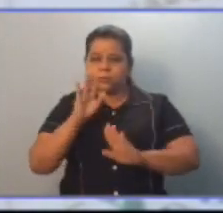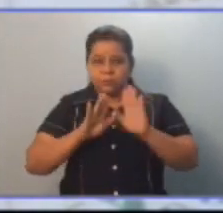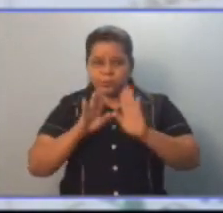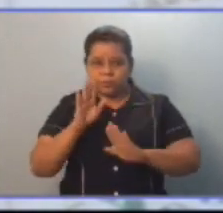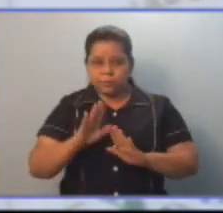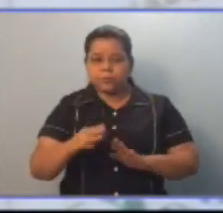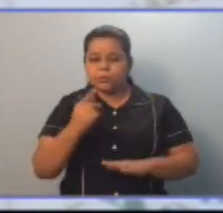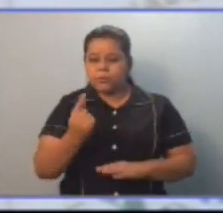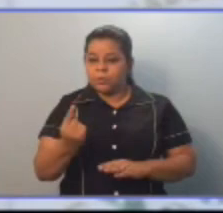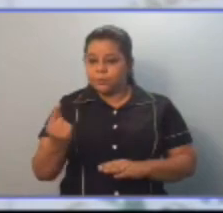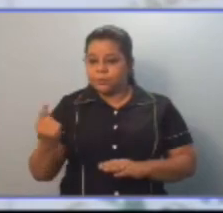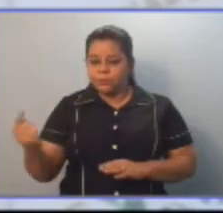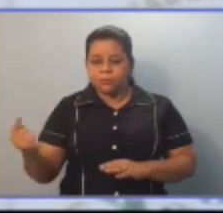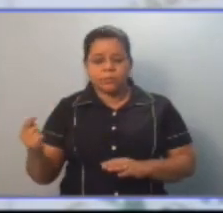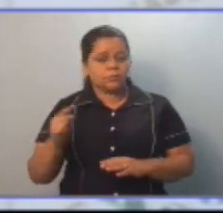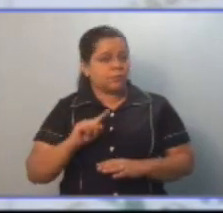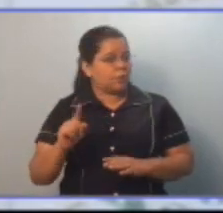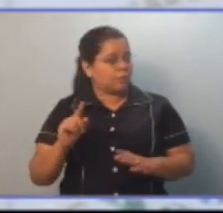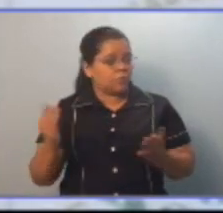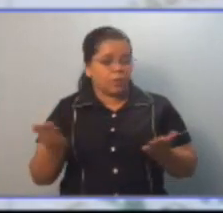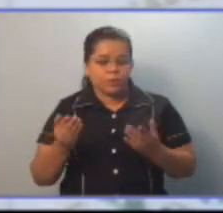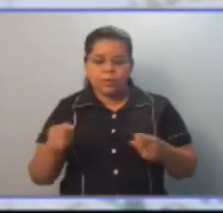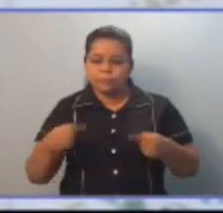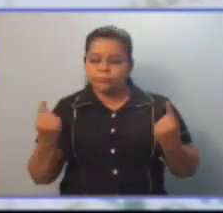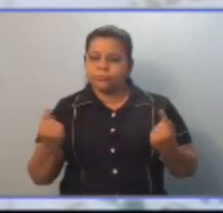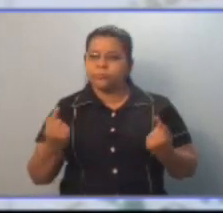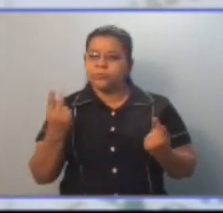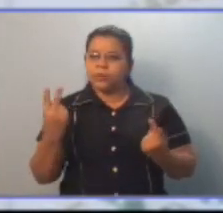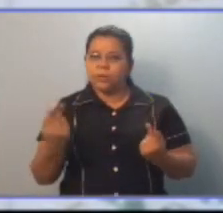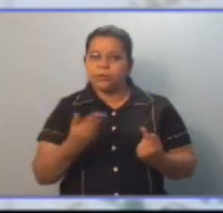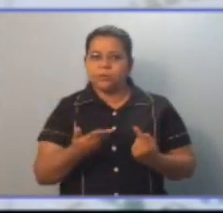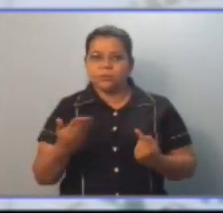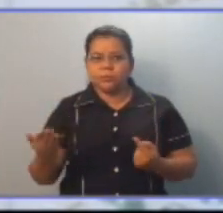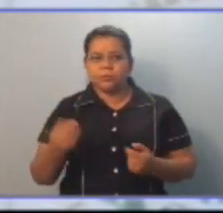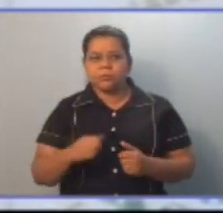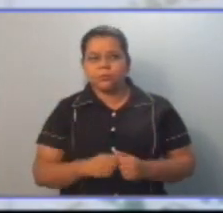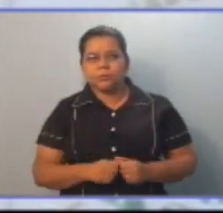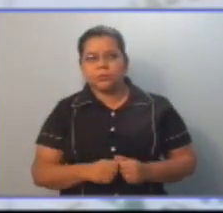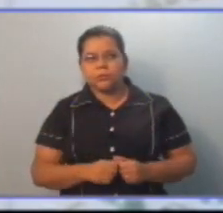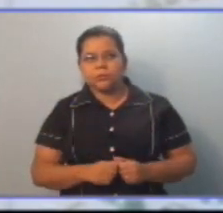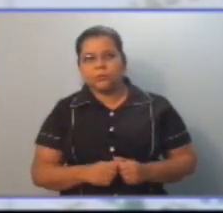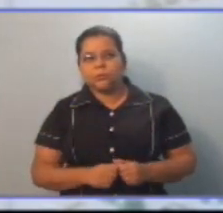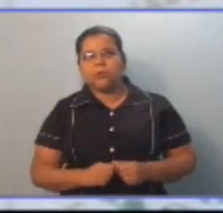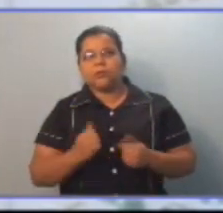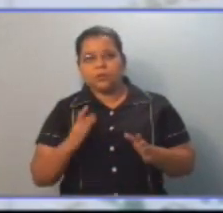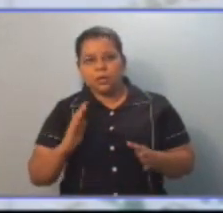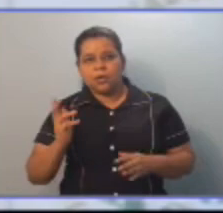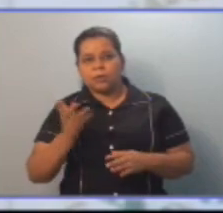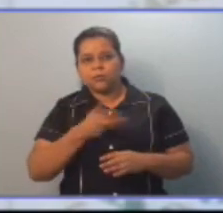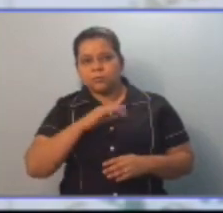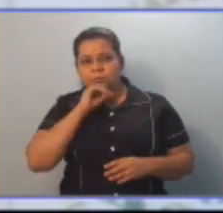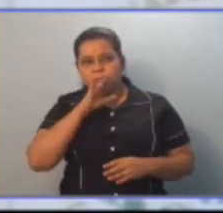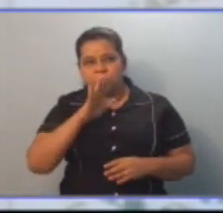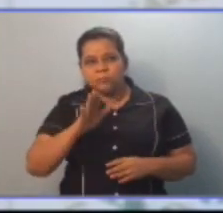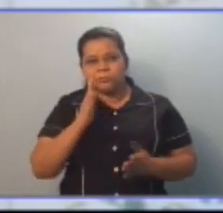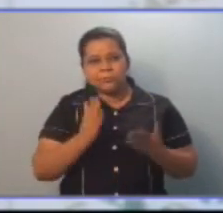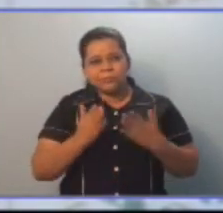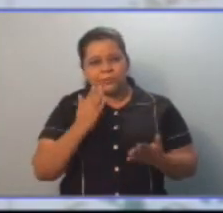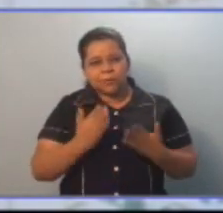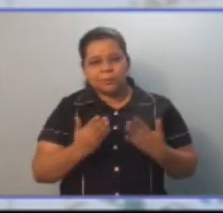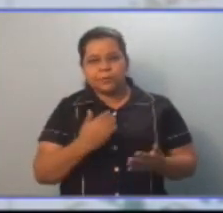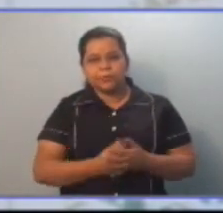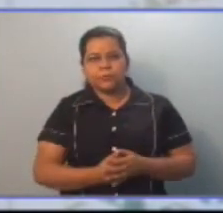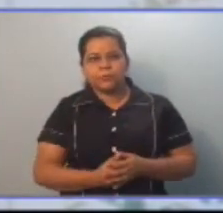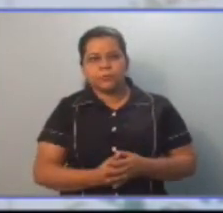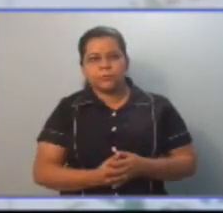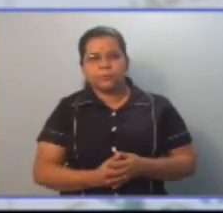de los ciudadanos sin generar ese choque entre las dos normas. En este caso concreto pareciera que es contradictorio o